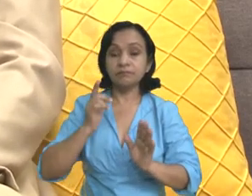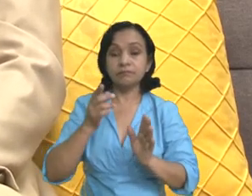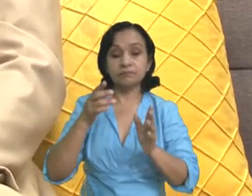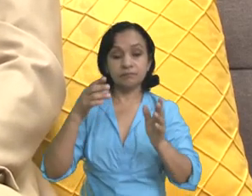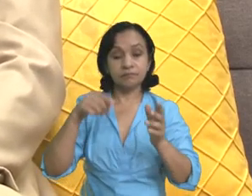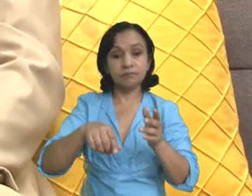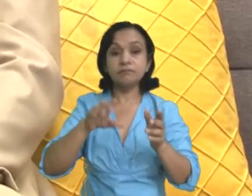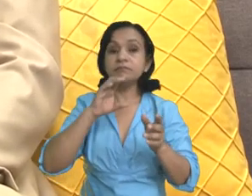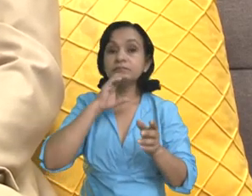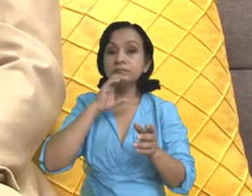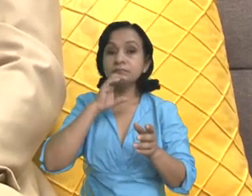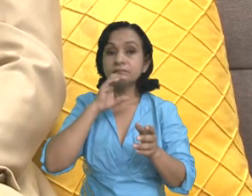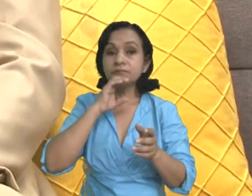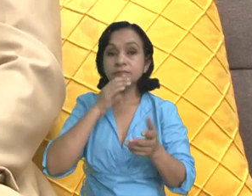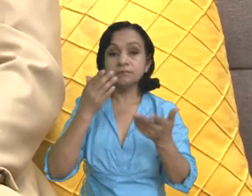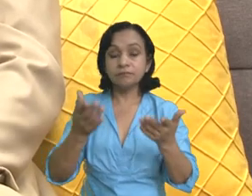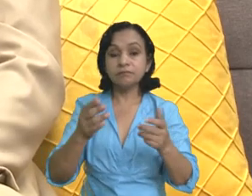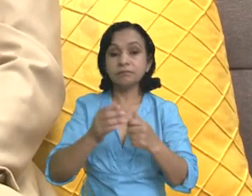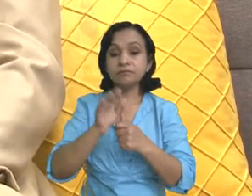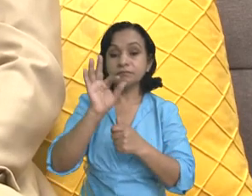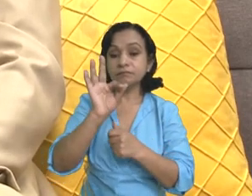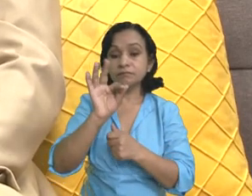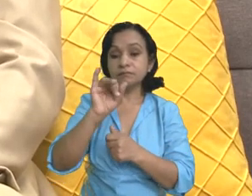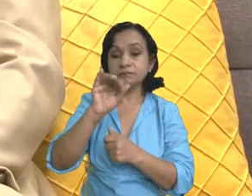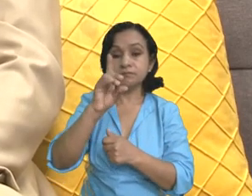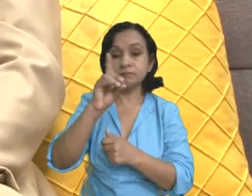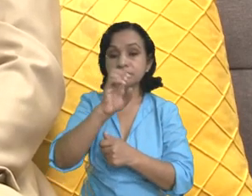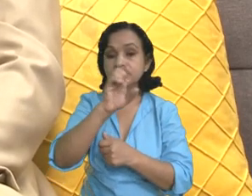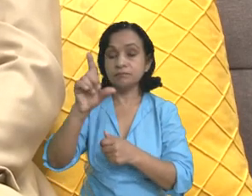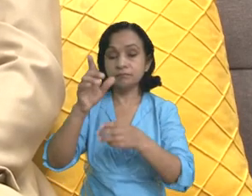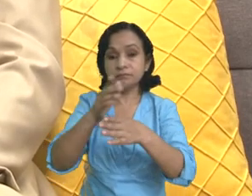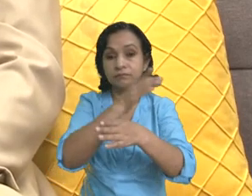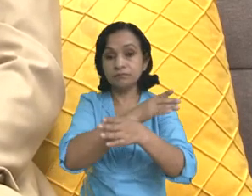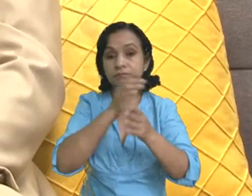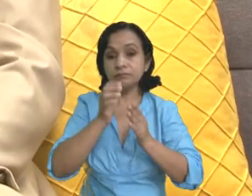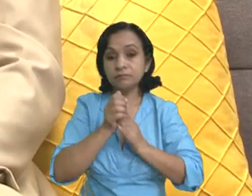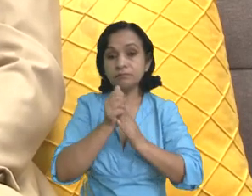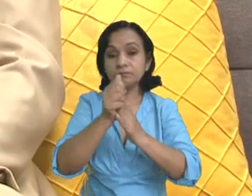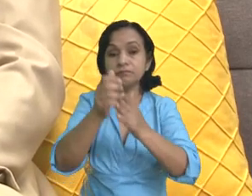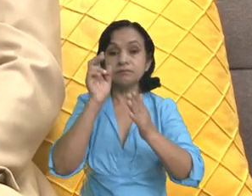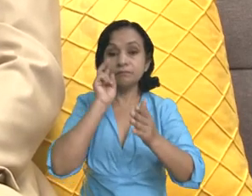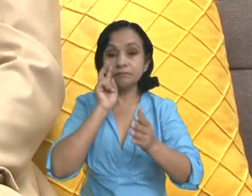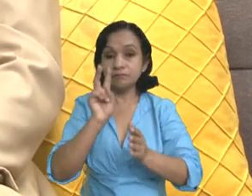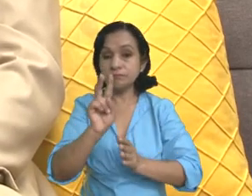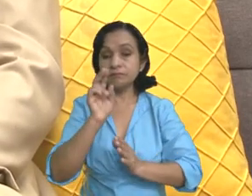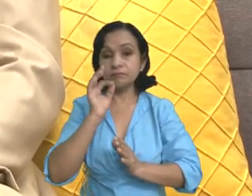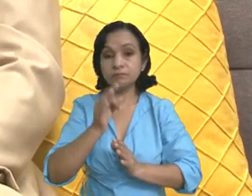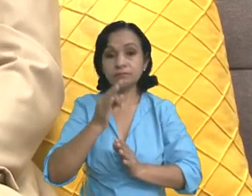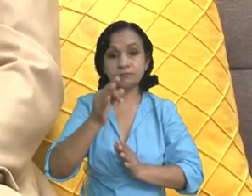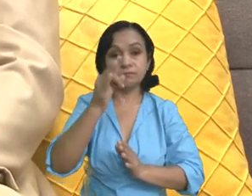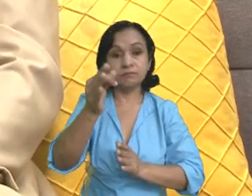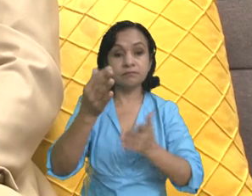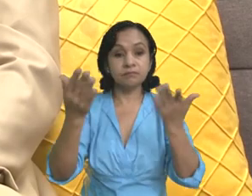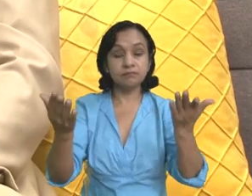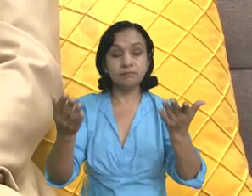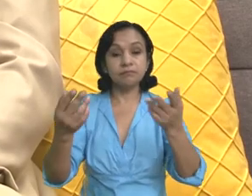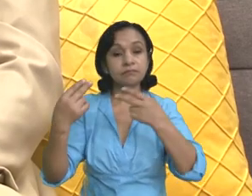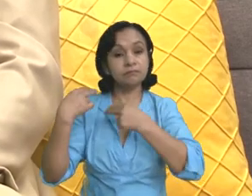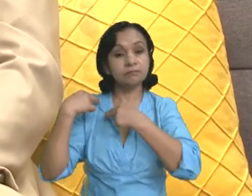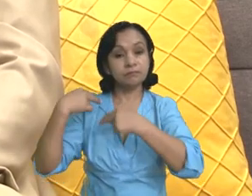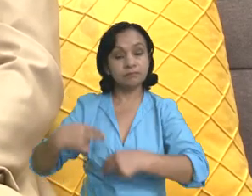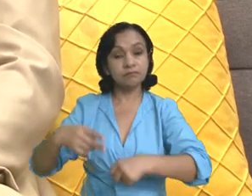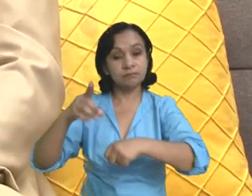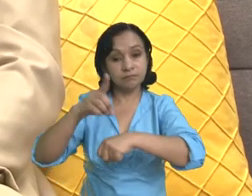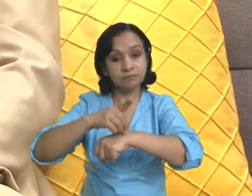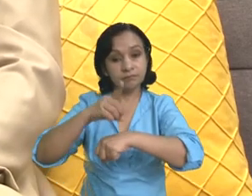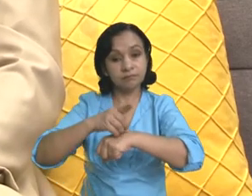revolución y, por supuesto, con el comandante Fidel al frente, de esa visión de futuro, de formación del recurso humano, que es